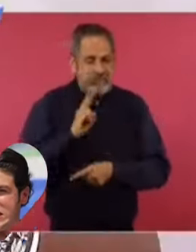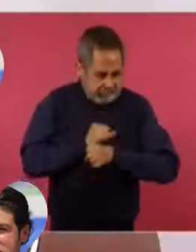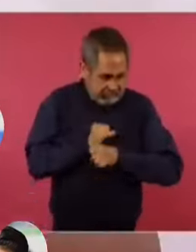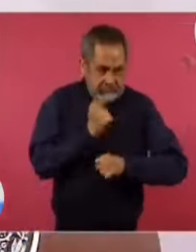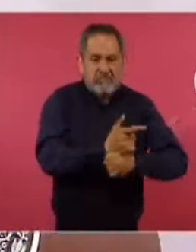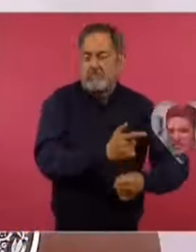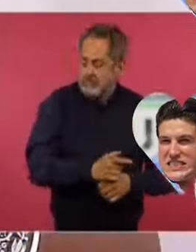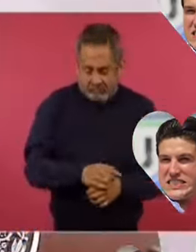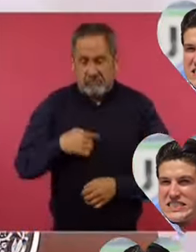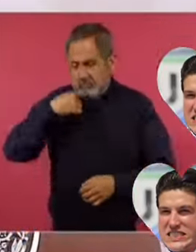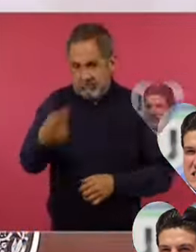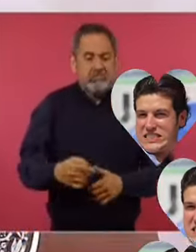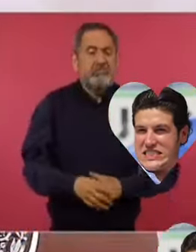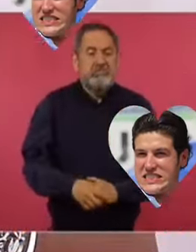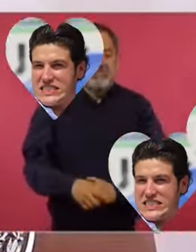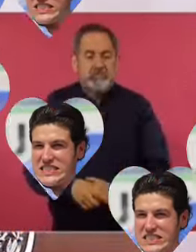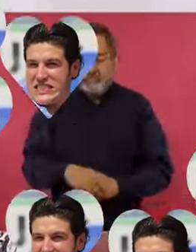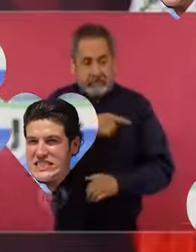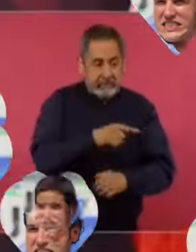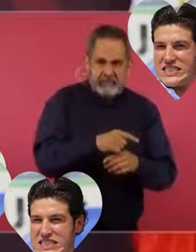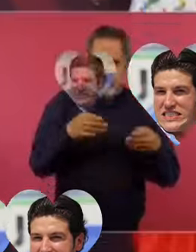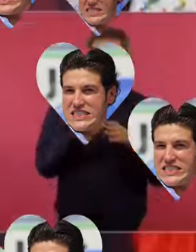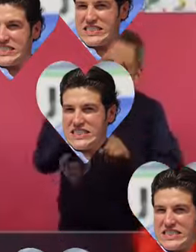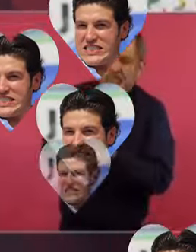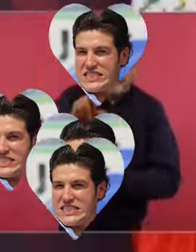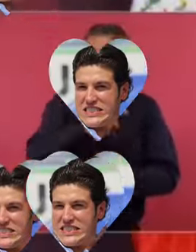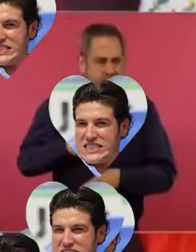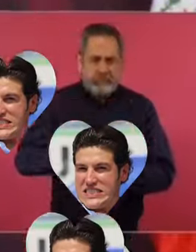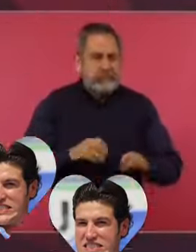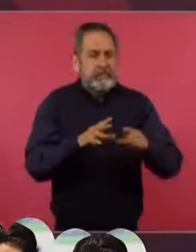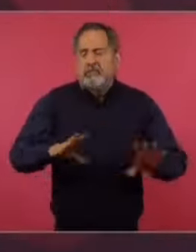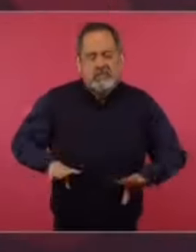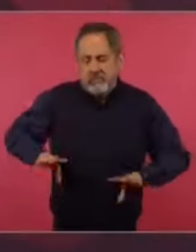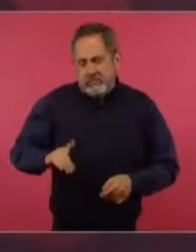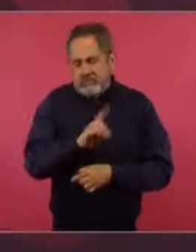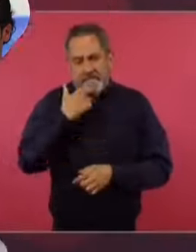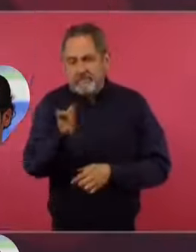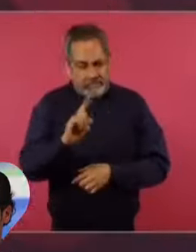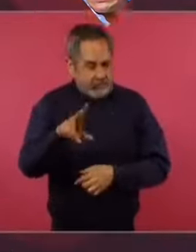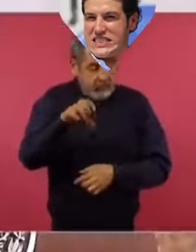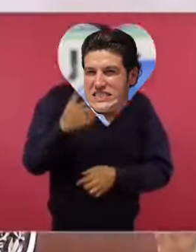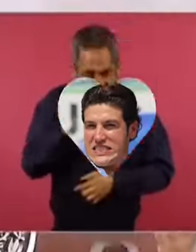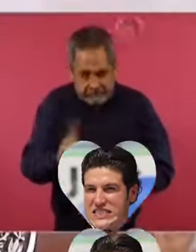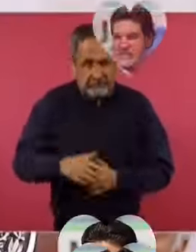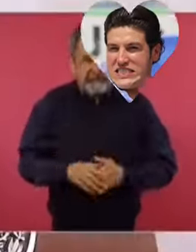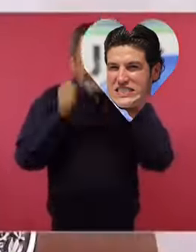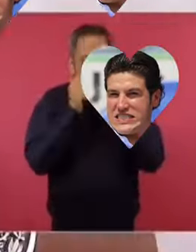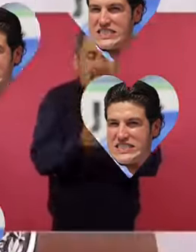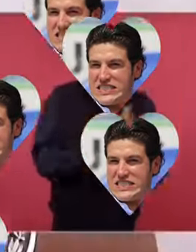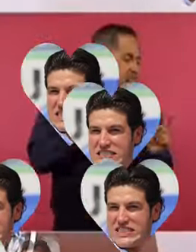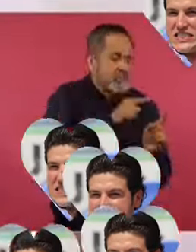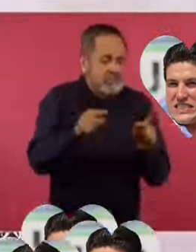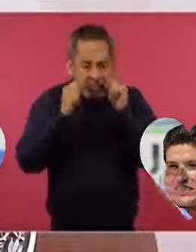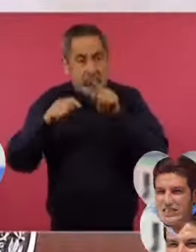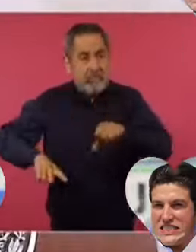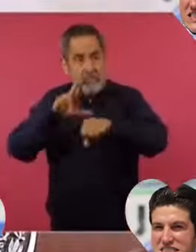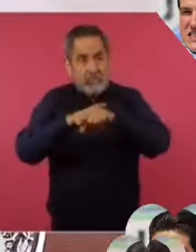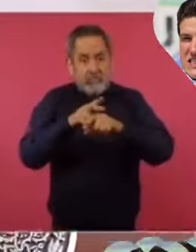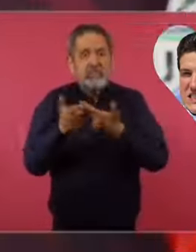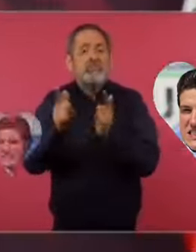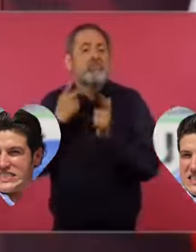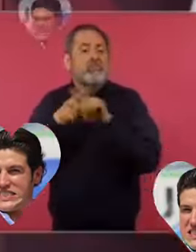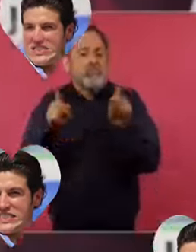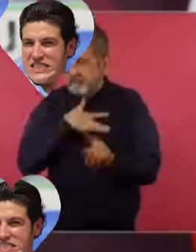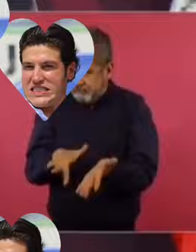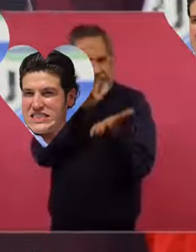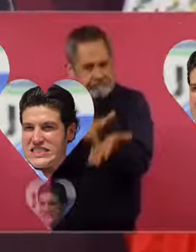una investigación. Porque eso no se puede permitir, eso no conviene a nadie. Independientemente de qué partido es el gobernador,